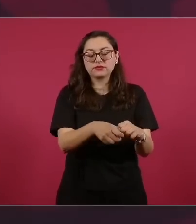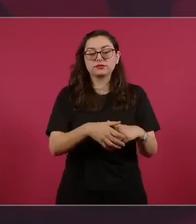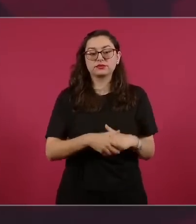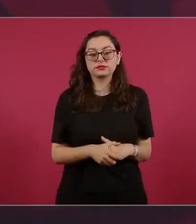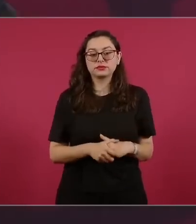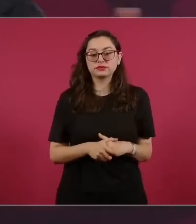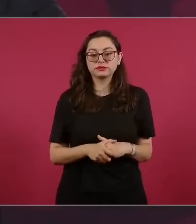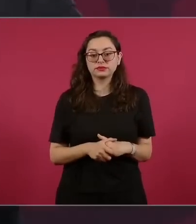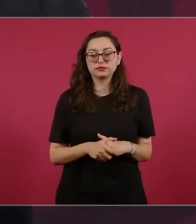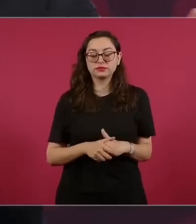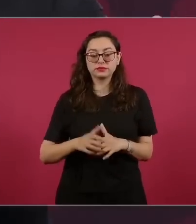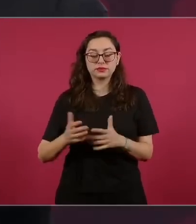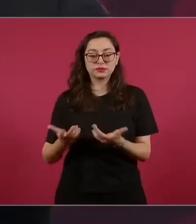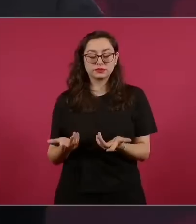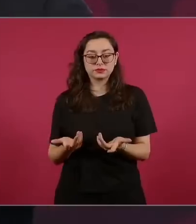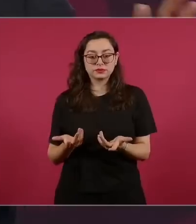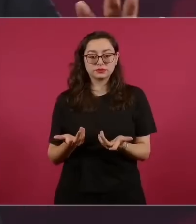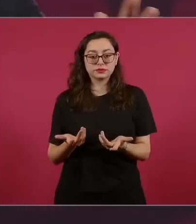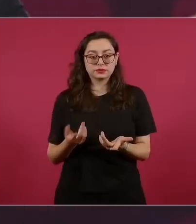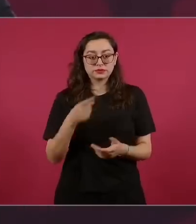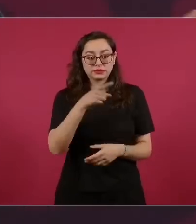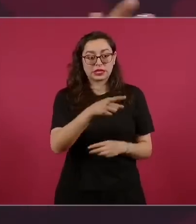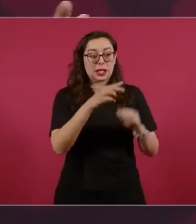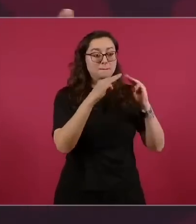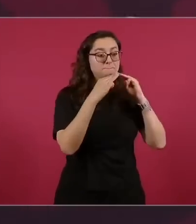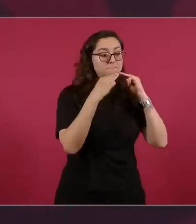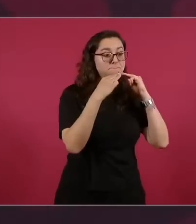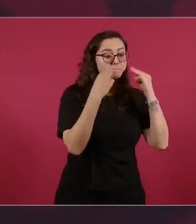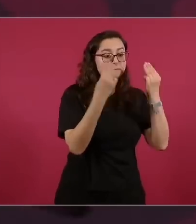y los entregan a los grupos